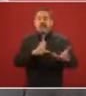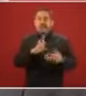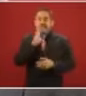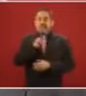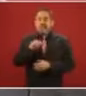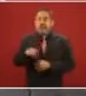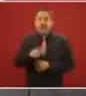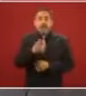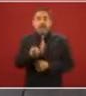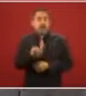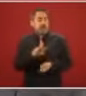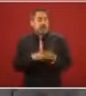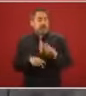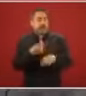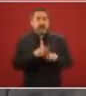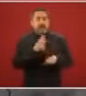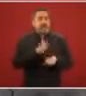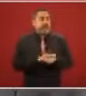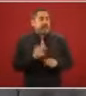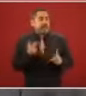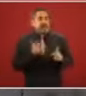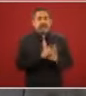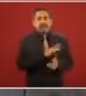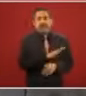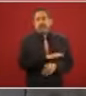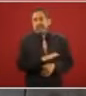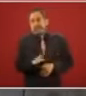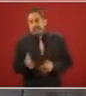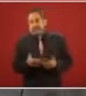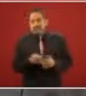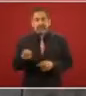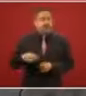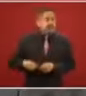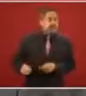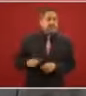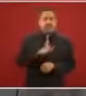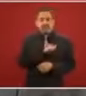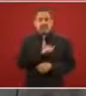el individualismo, el egoísmo,